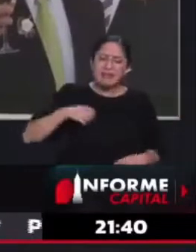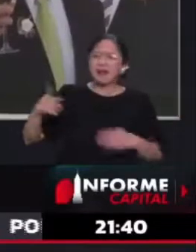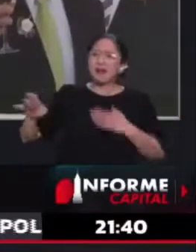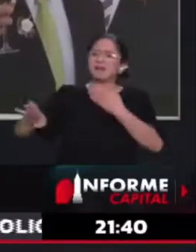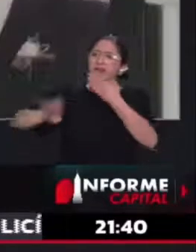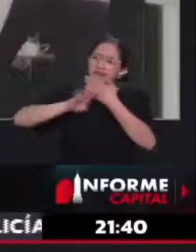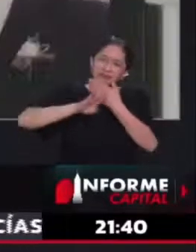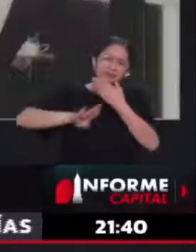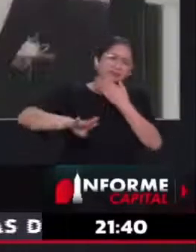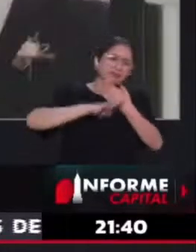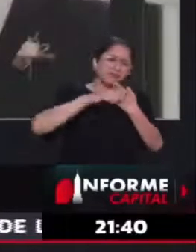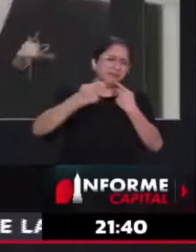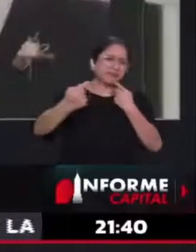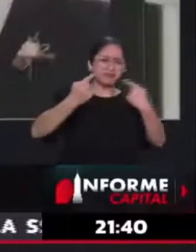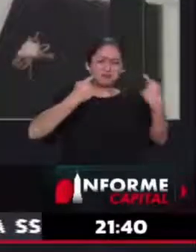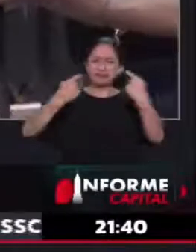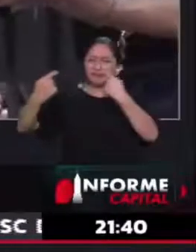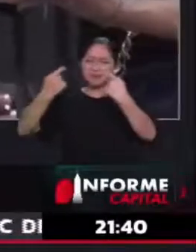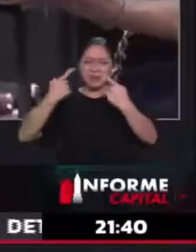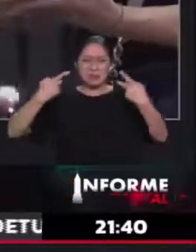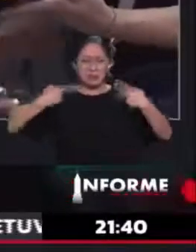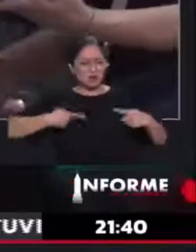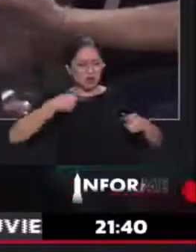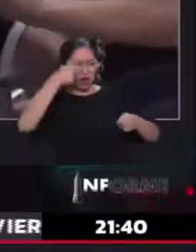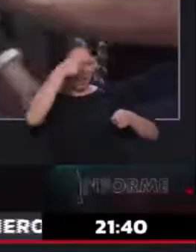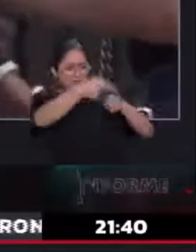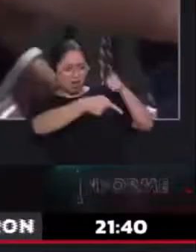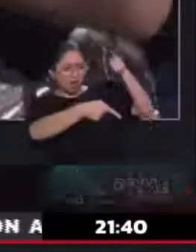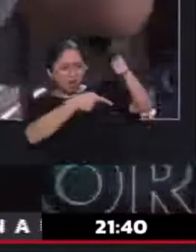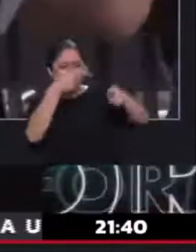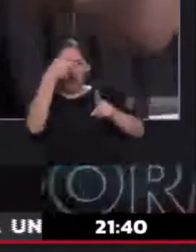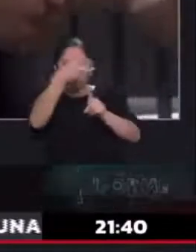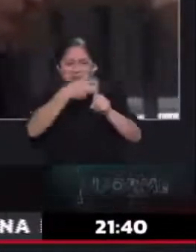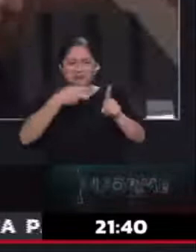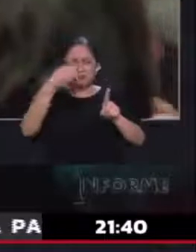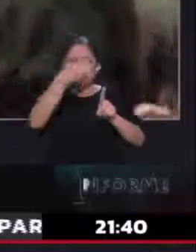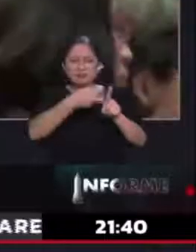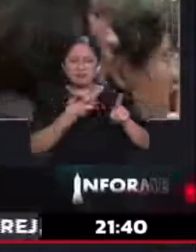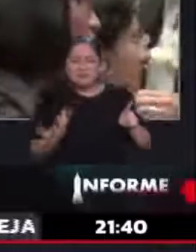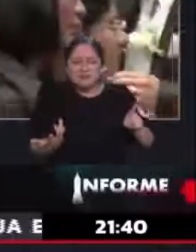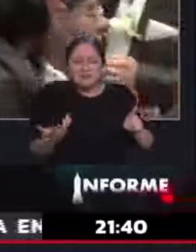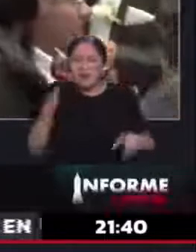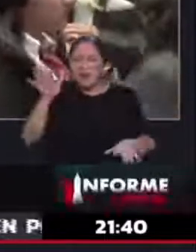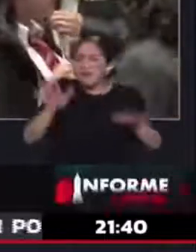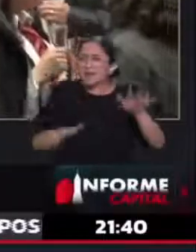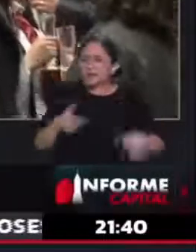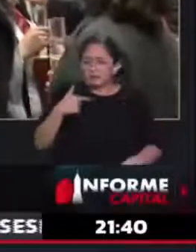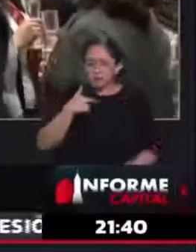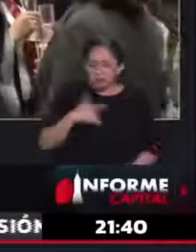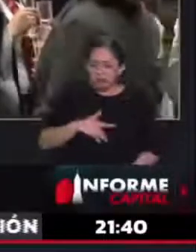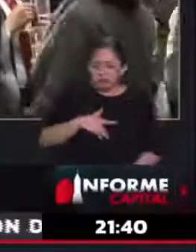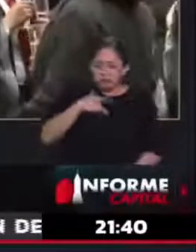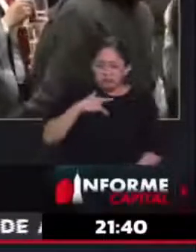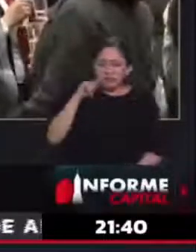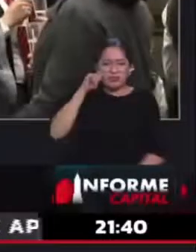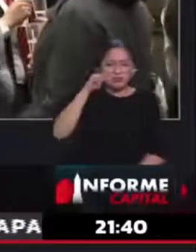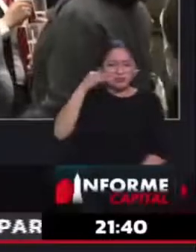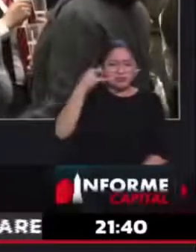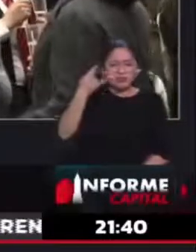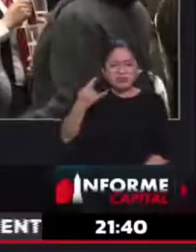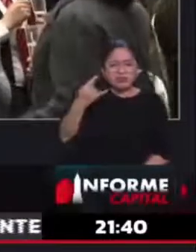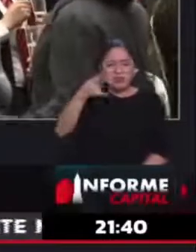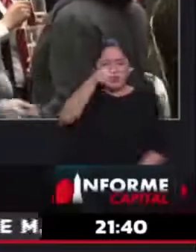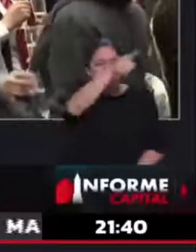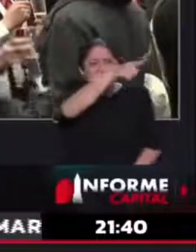bullying, el señalamiento, y cómo les marca dentro de la sociedad para sentirse menos ante los